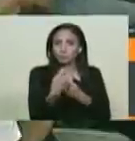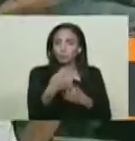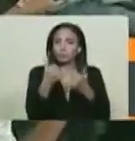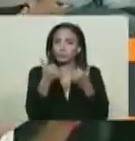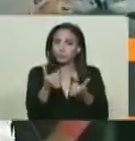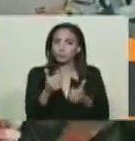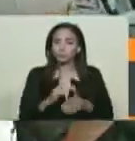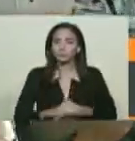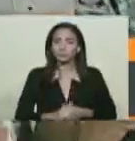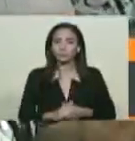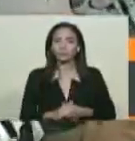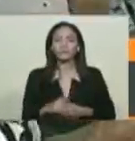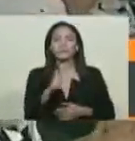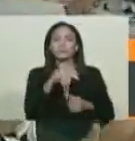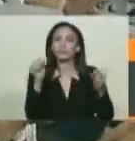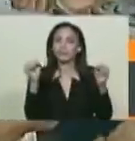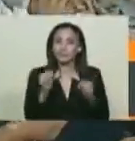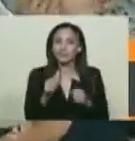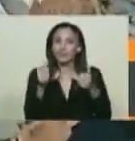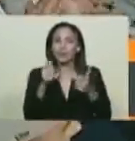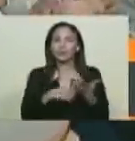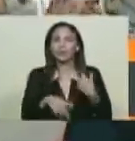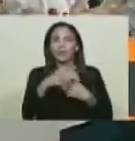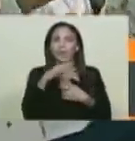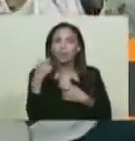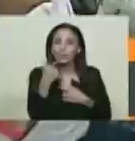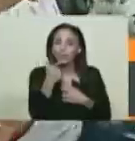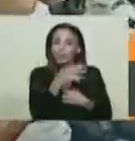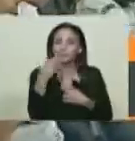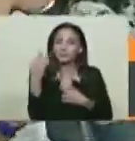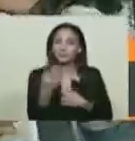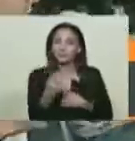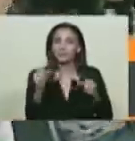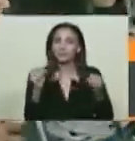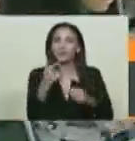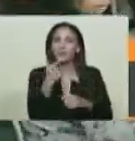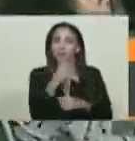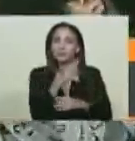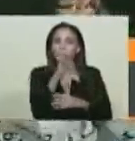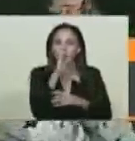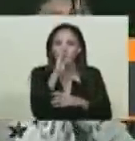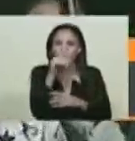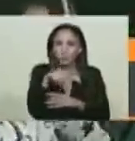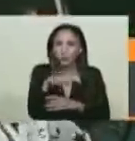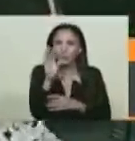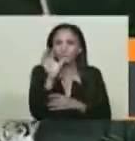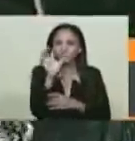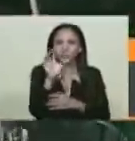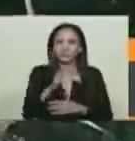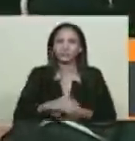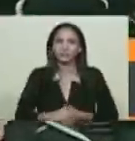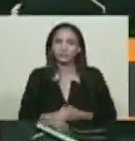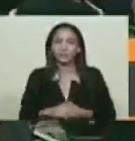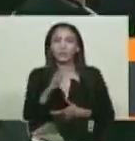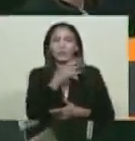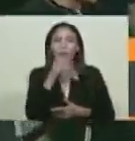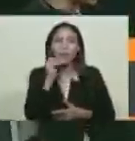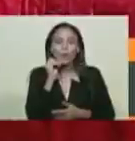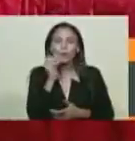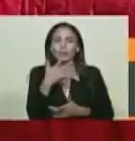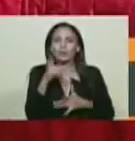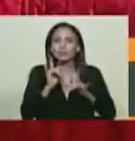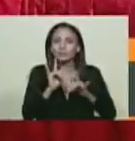dicho. Así es, gente honesta. Los distintos bancos. Emprendedora, que quiere su futuro. La juventud lo que más